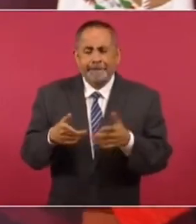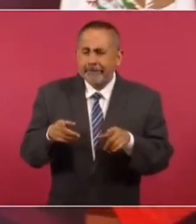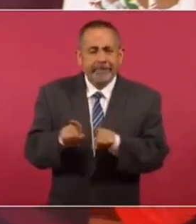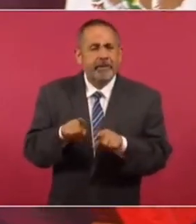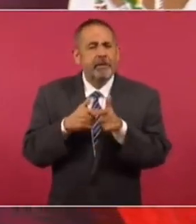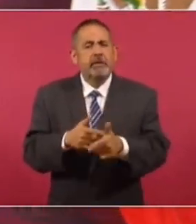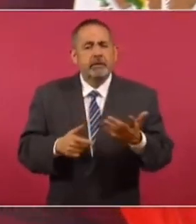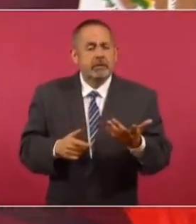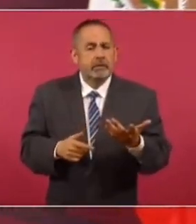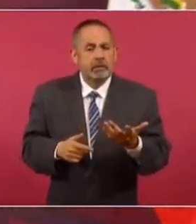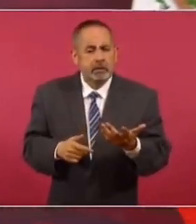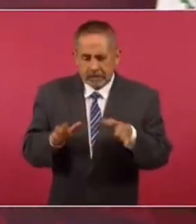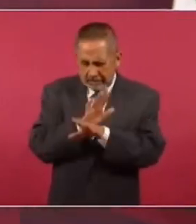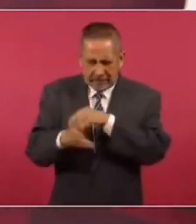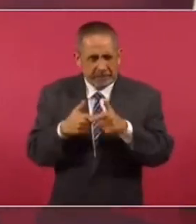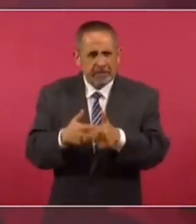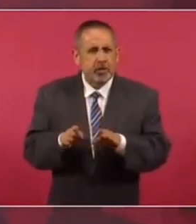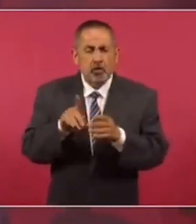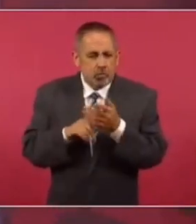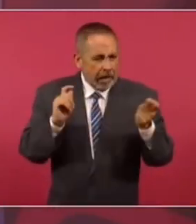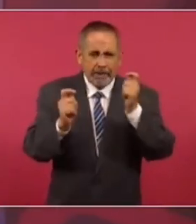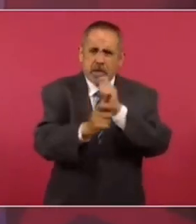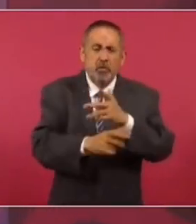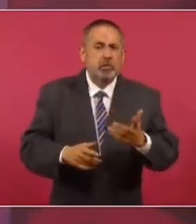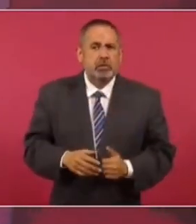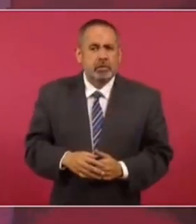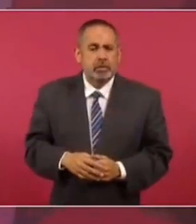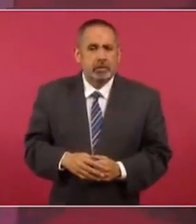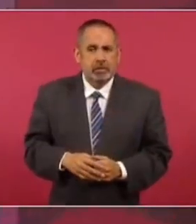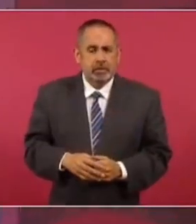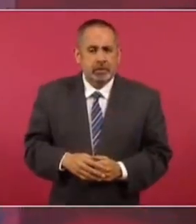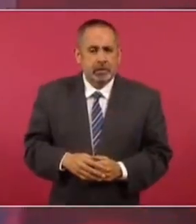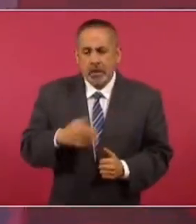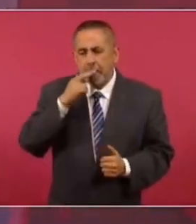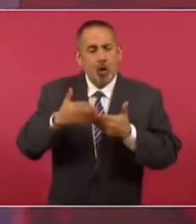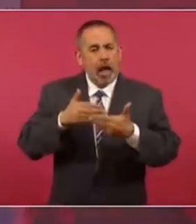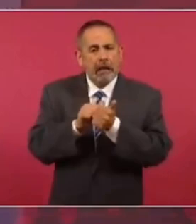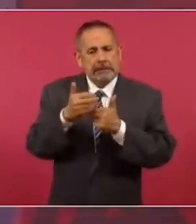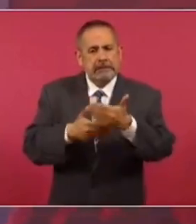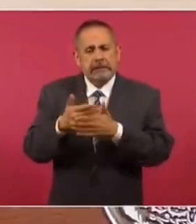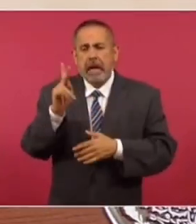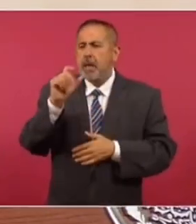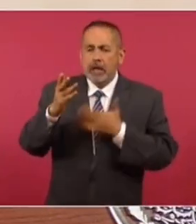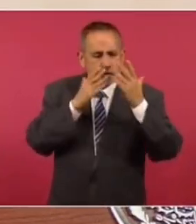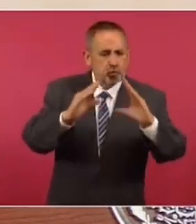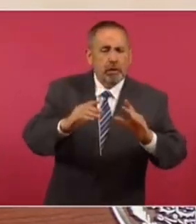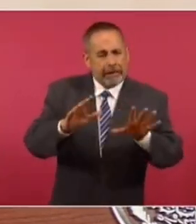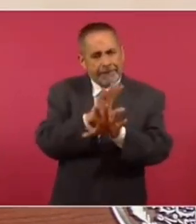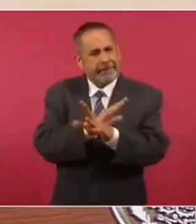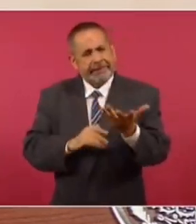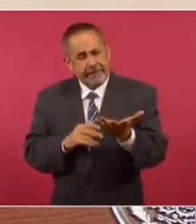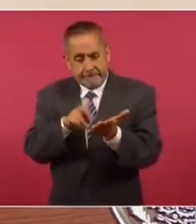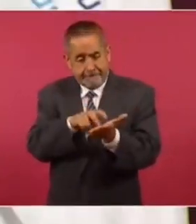Seguir reformando, transformando, mejorando los planes de estudio,